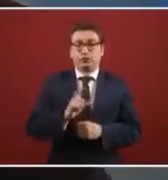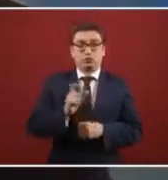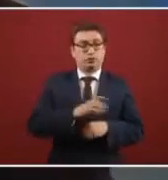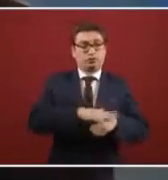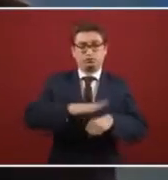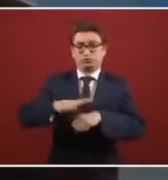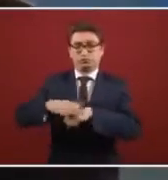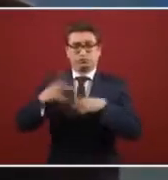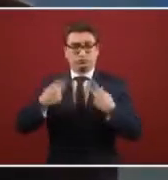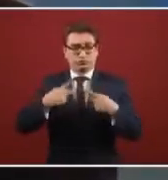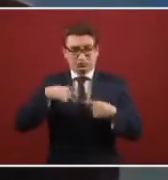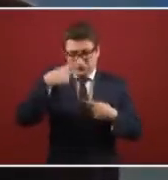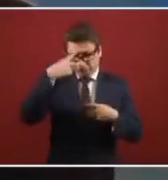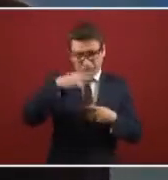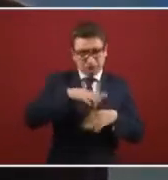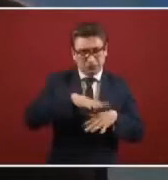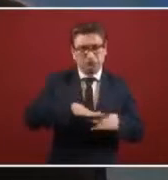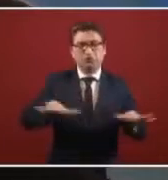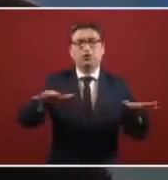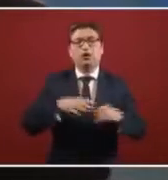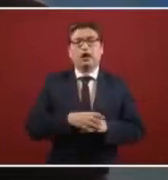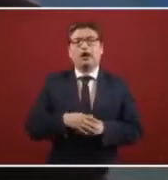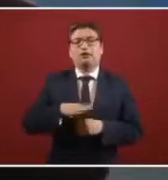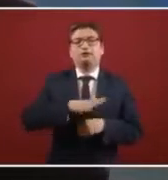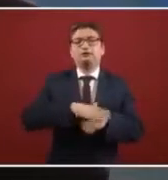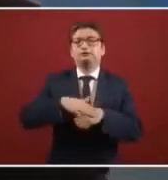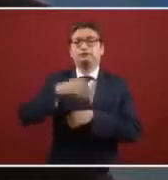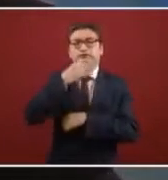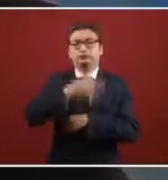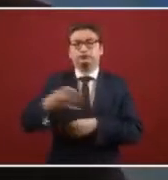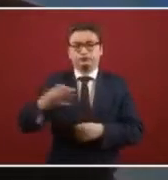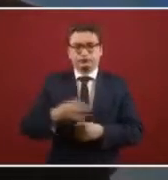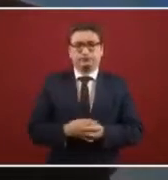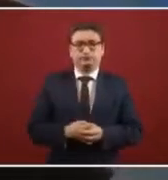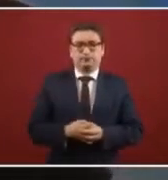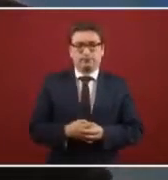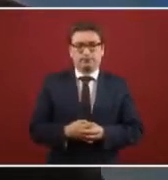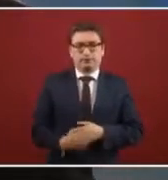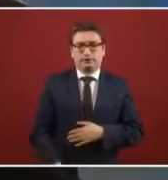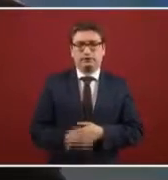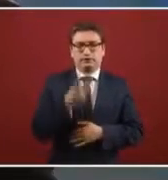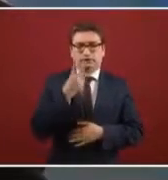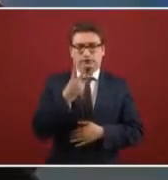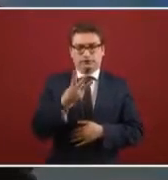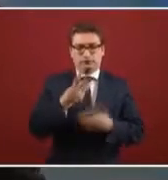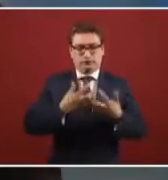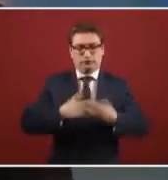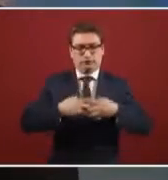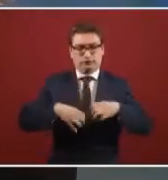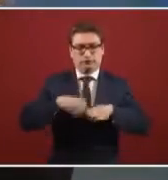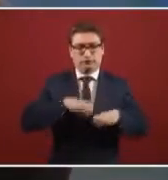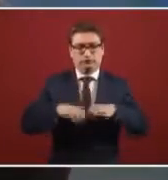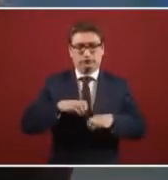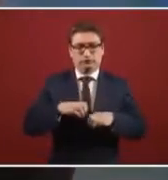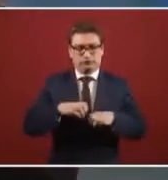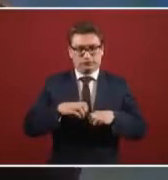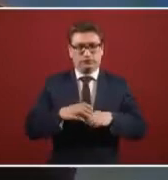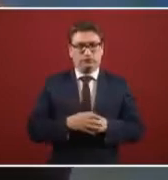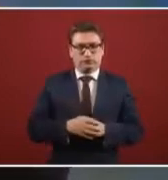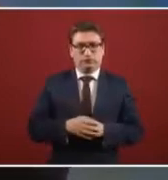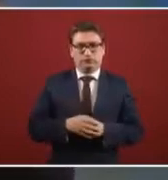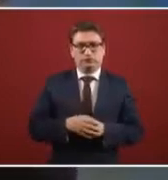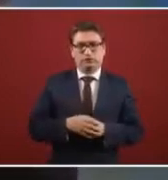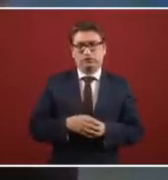de México le informo que fueron tres empresas, there was three companies tres empresas